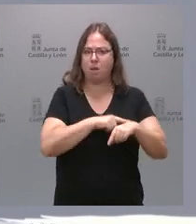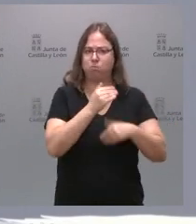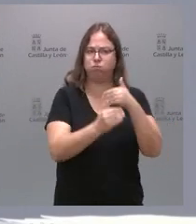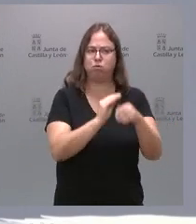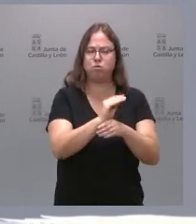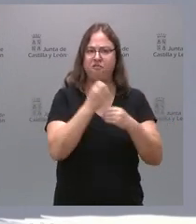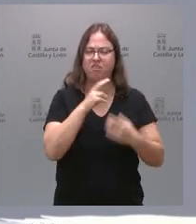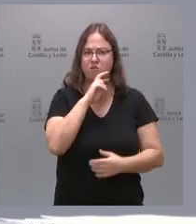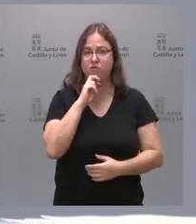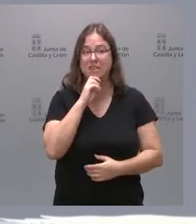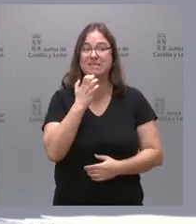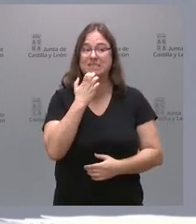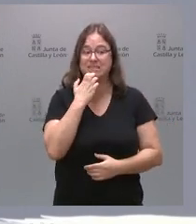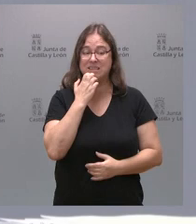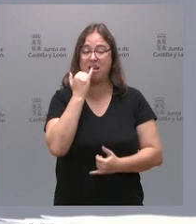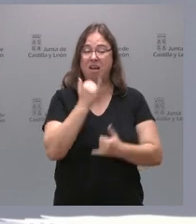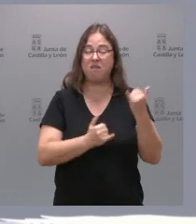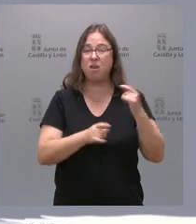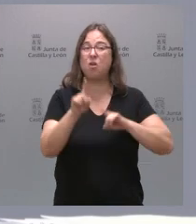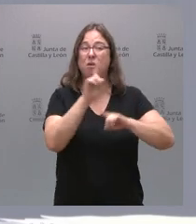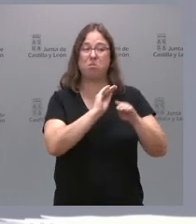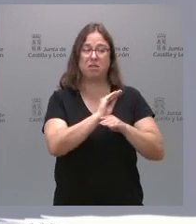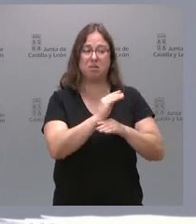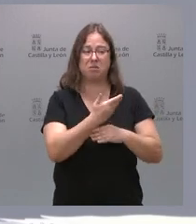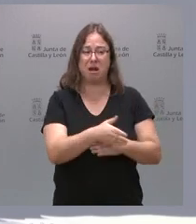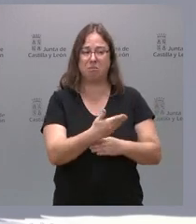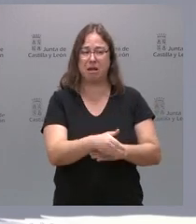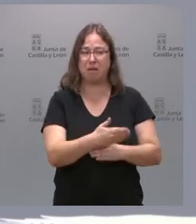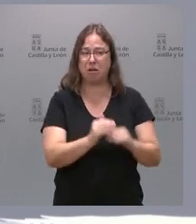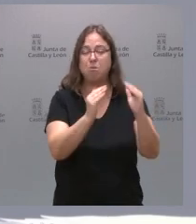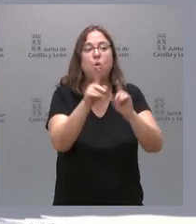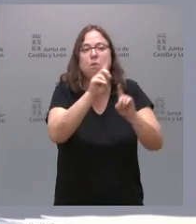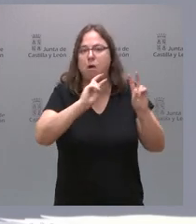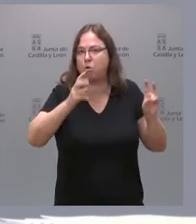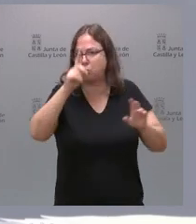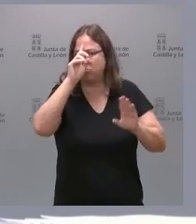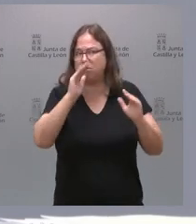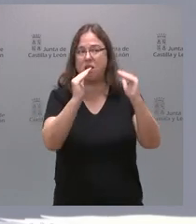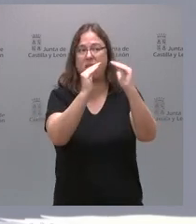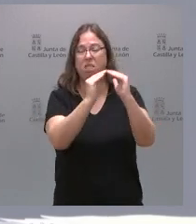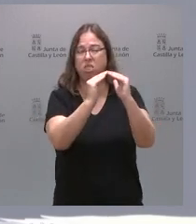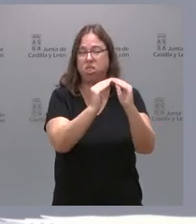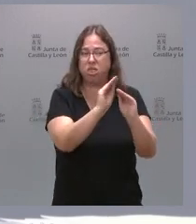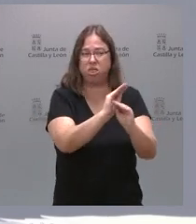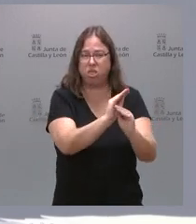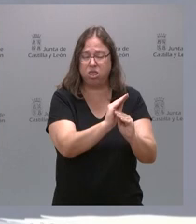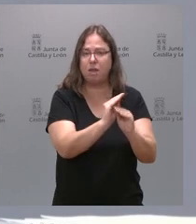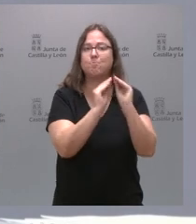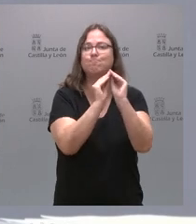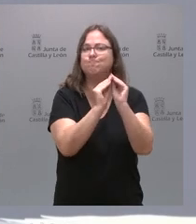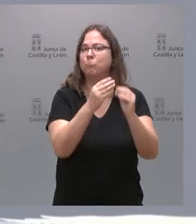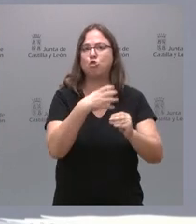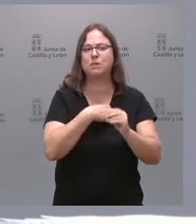como consecuencia de los problemas de mantenimiento o otra serie de problemas pues no pudiera ser reparado no podría ser